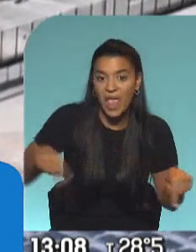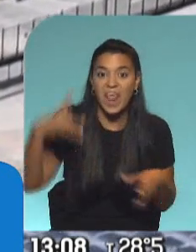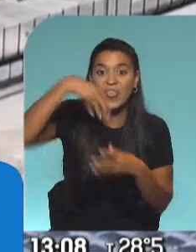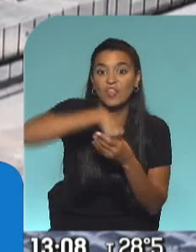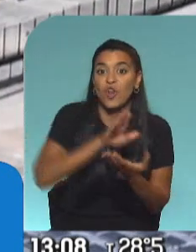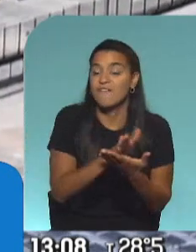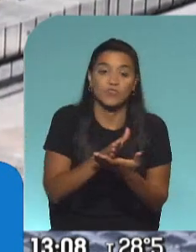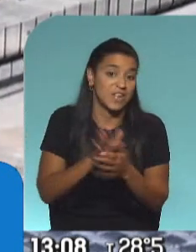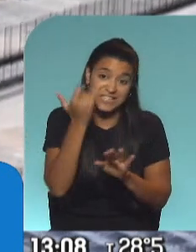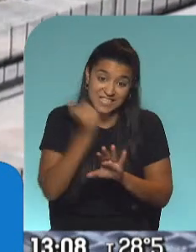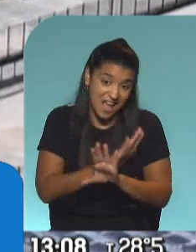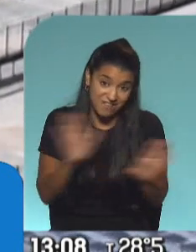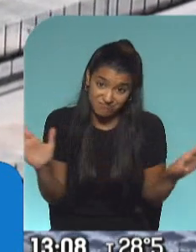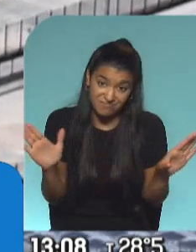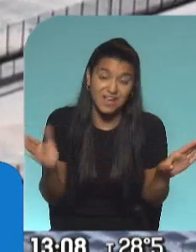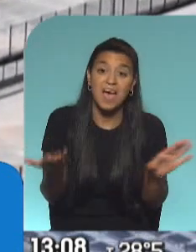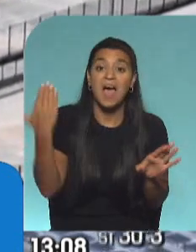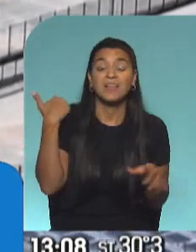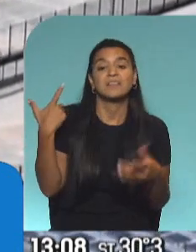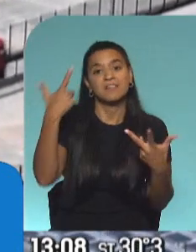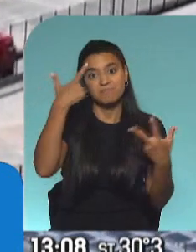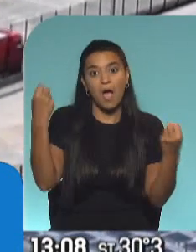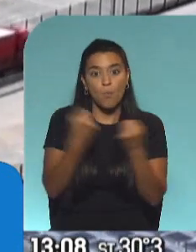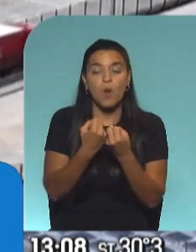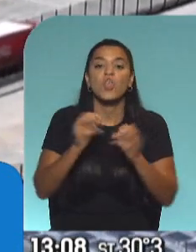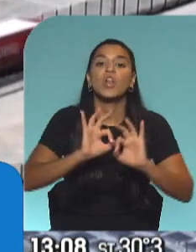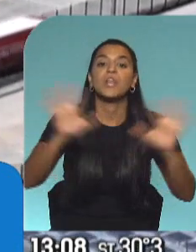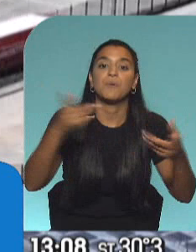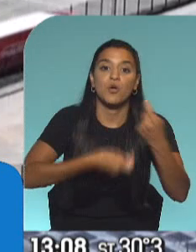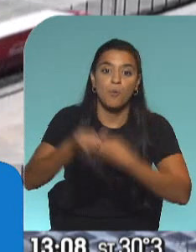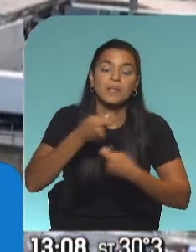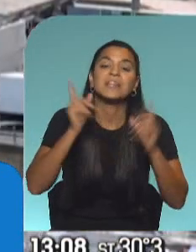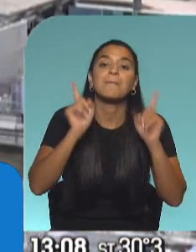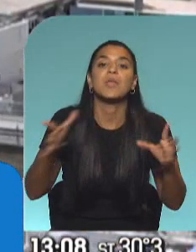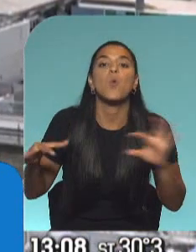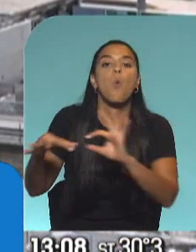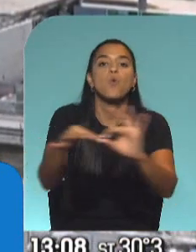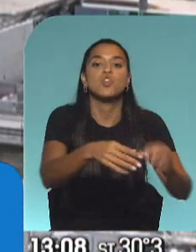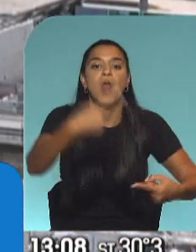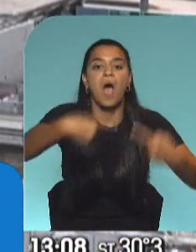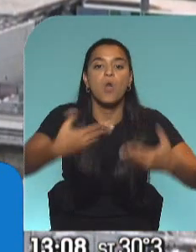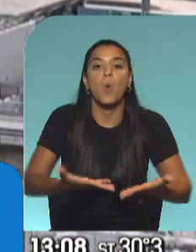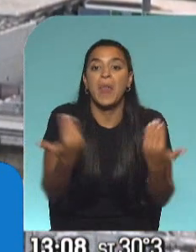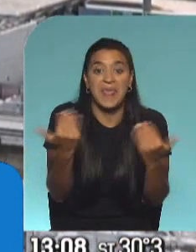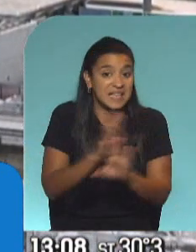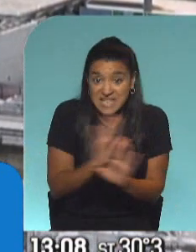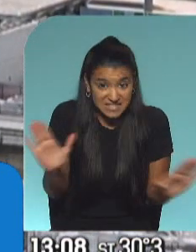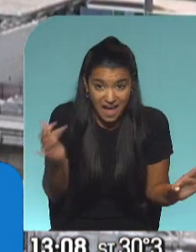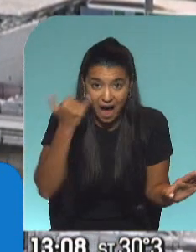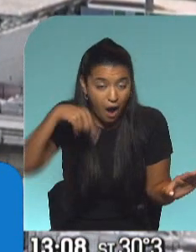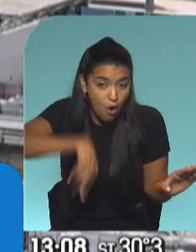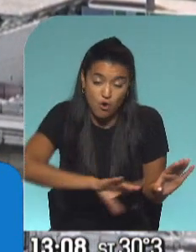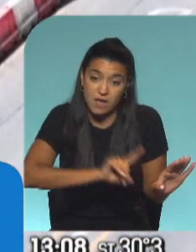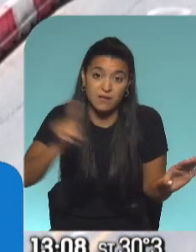de las fronteras de la Unión Europea, que era un tratado de libre comercio y al mismo tiempo una unión aduanera, ¿verdad? Exactamente. Perdió la unión aduanera y es una especie